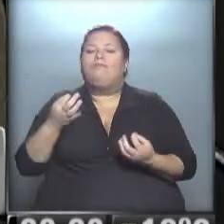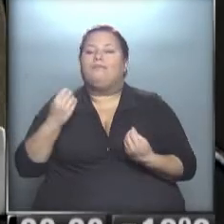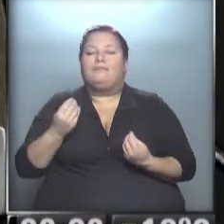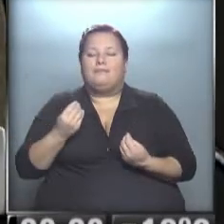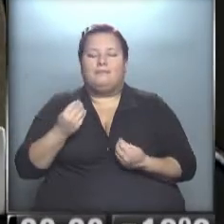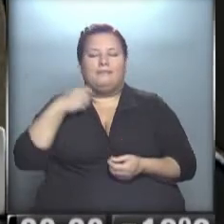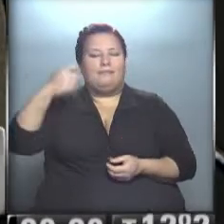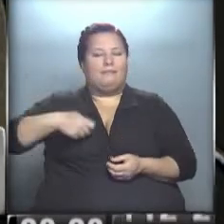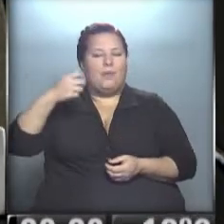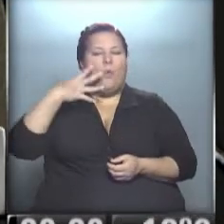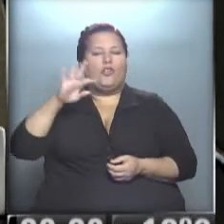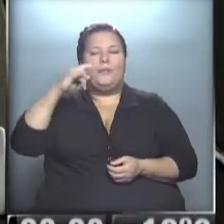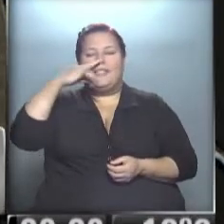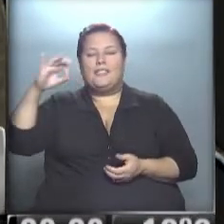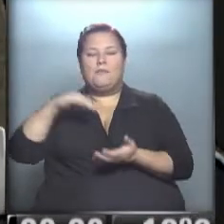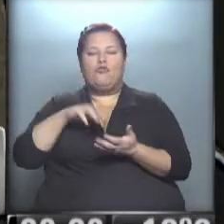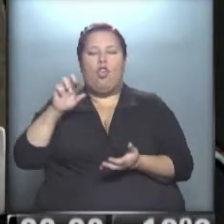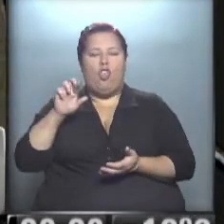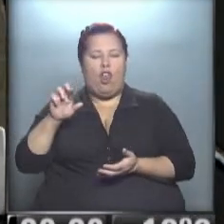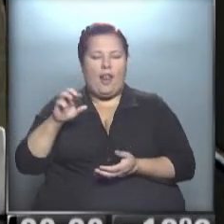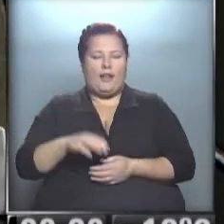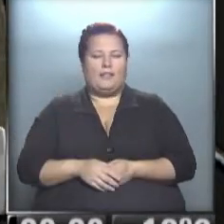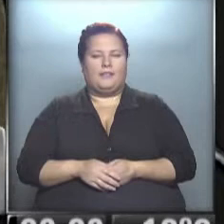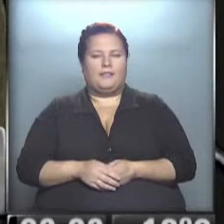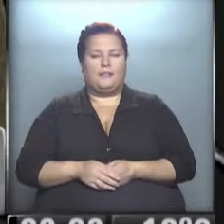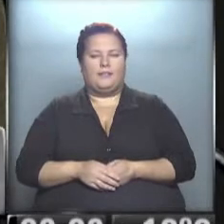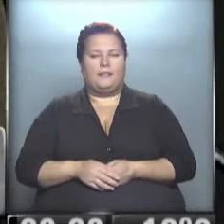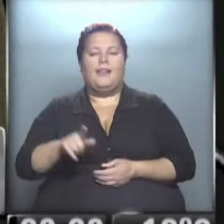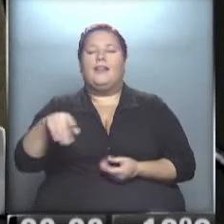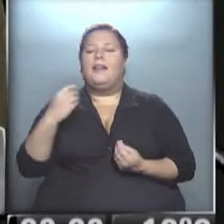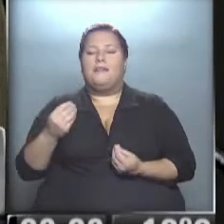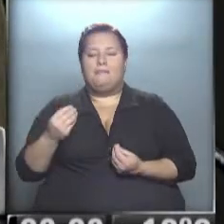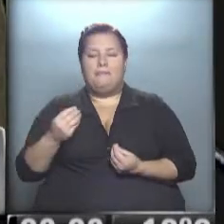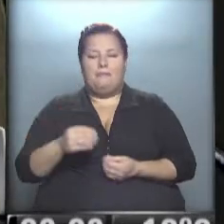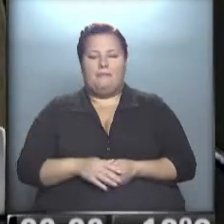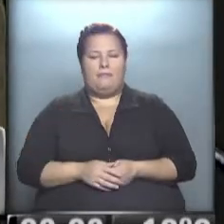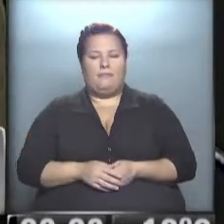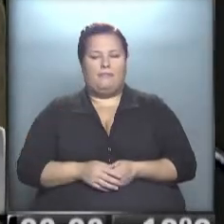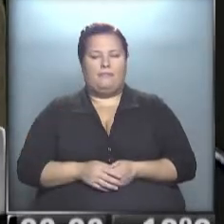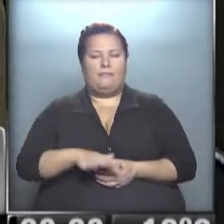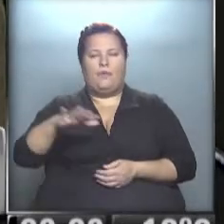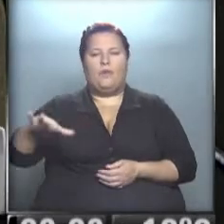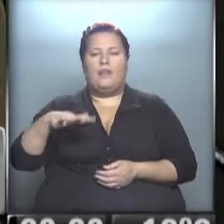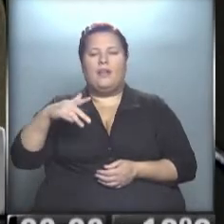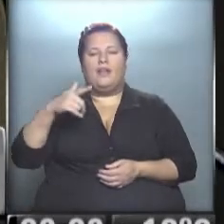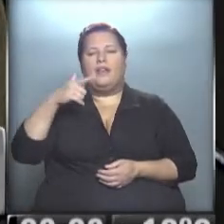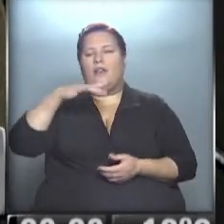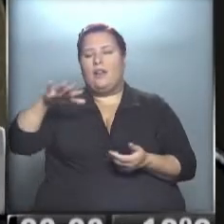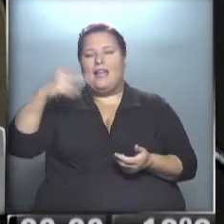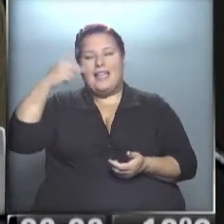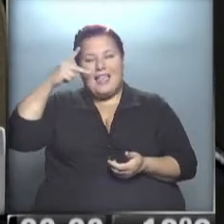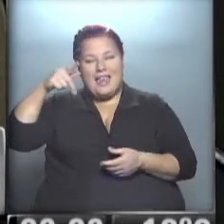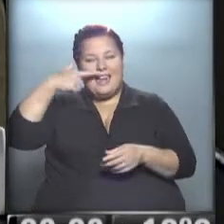el financiamiento 4 mil 700 millones de dólares se realiza con las represas jorge es el planning néstor